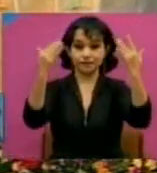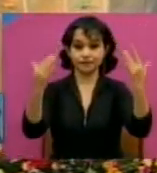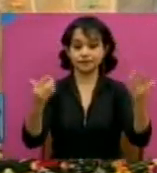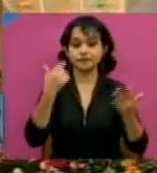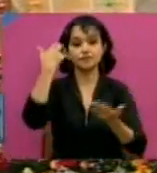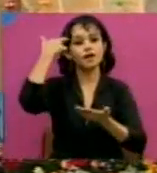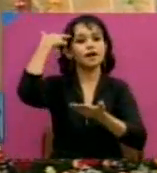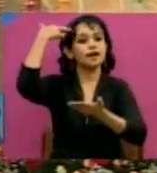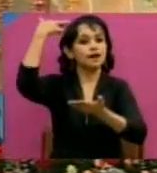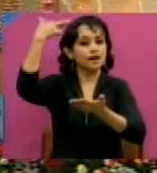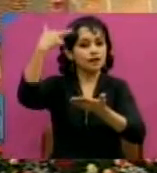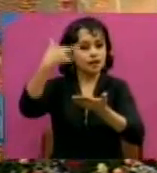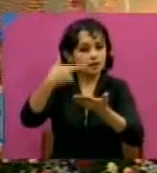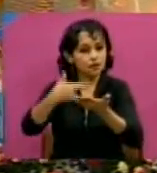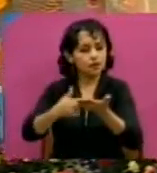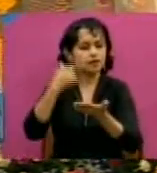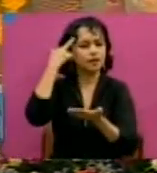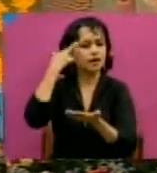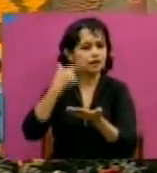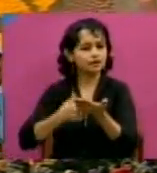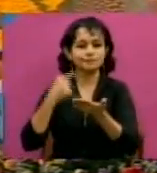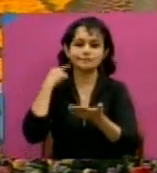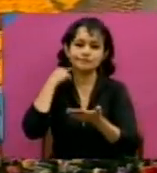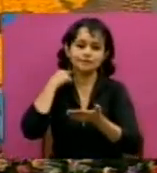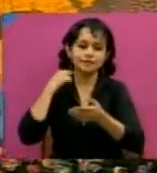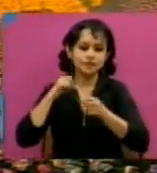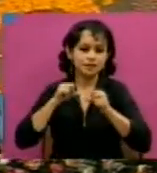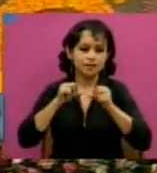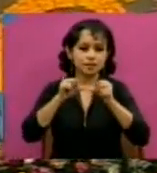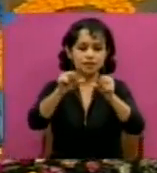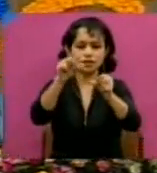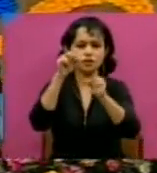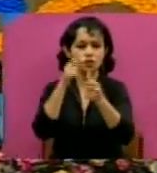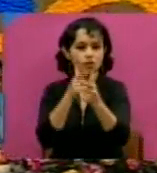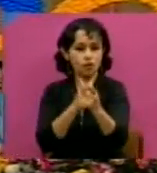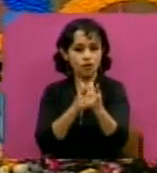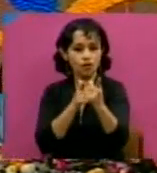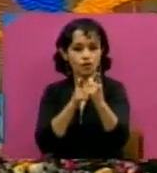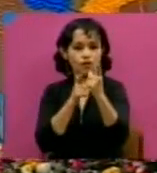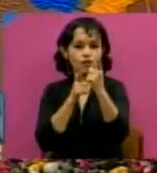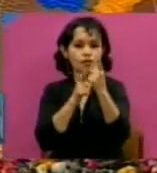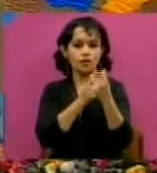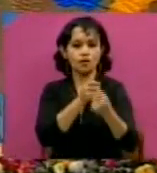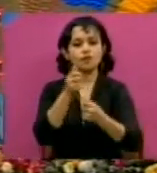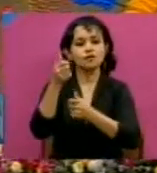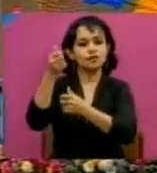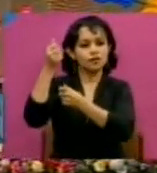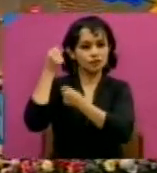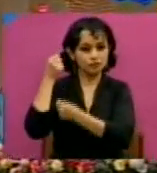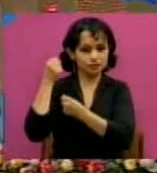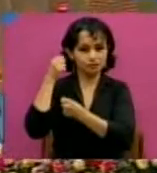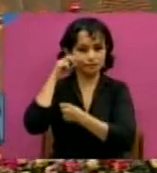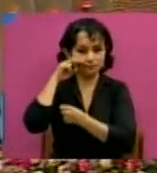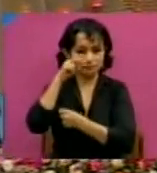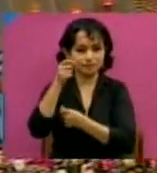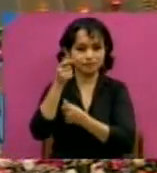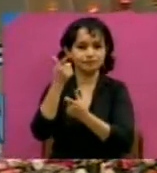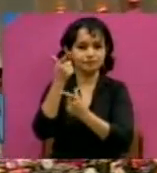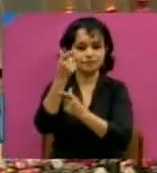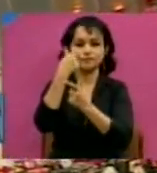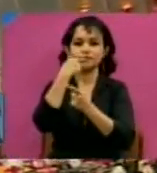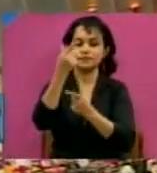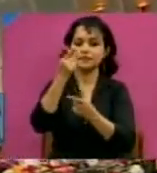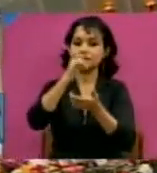van a recordarte eternamente con tu carabina disparando aurora.